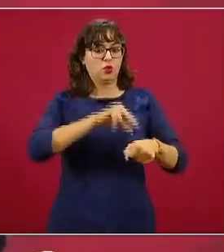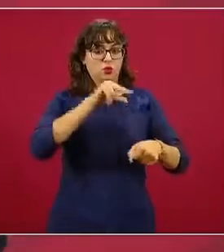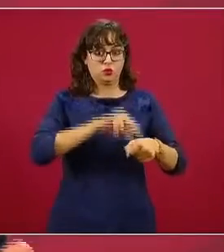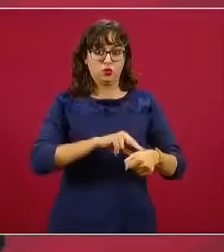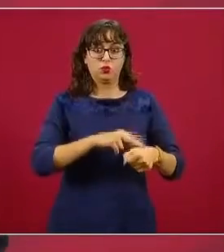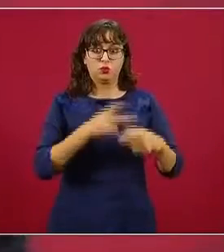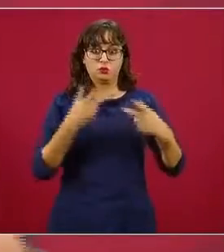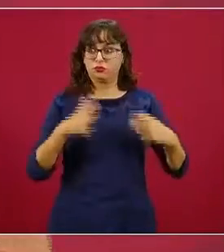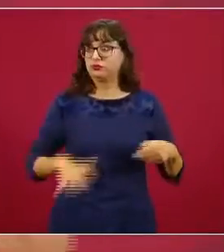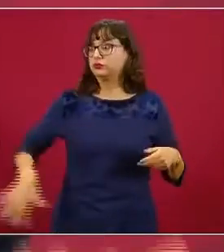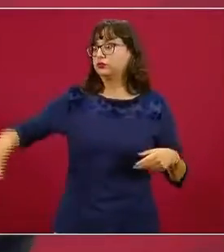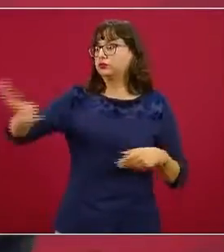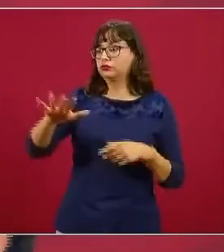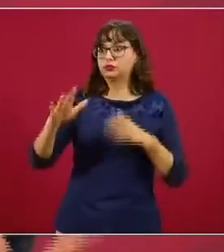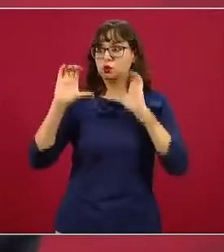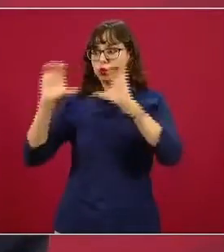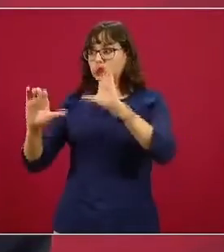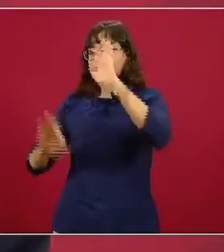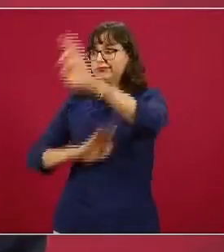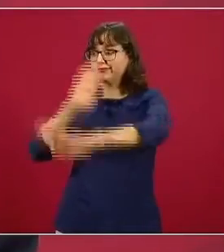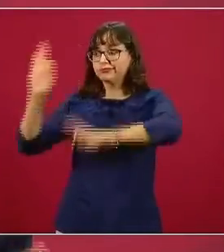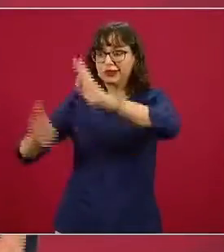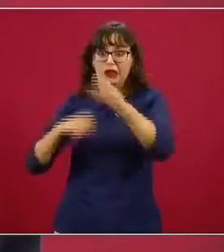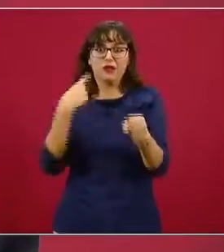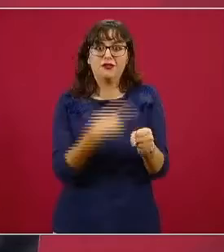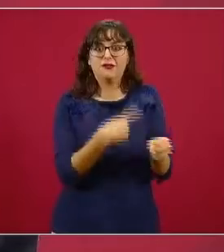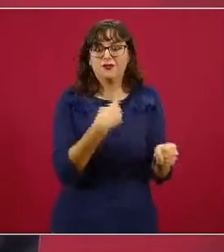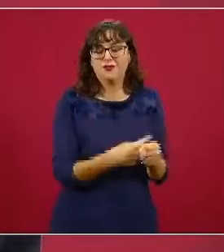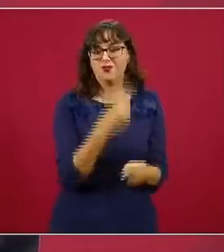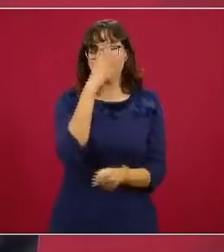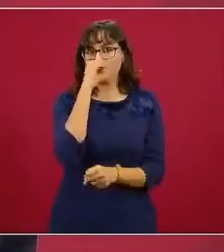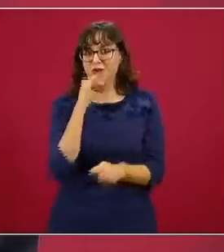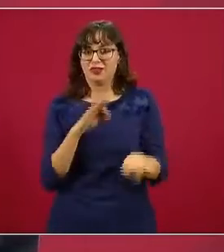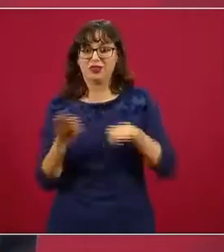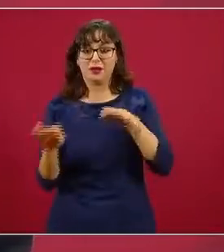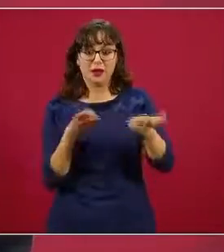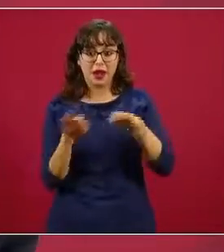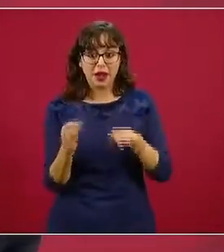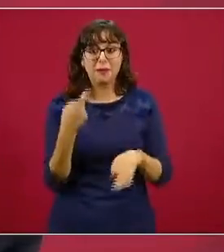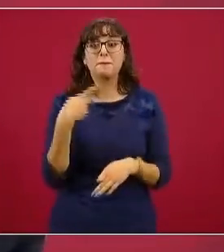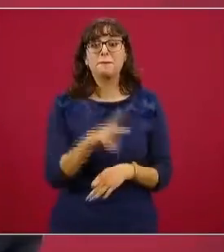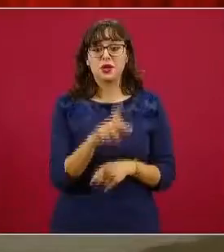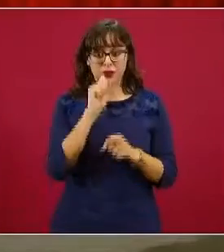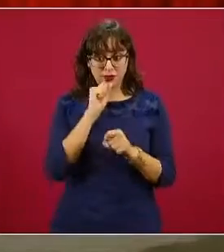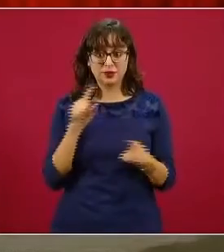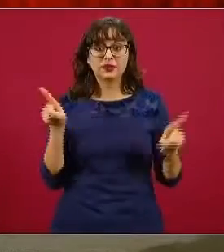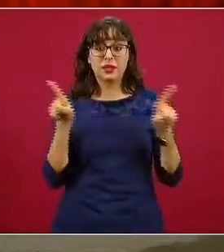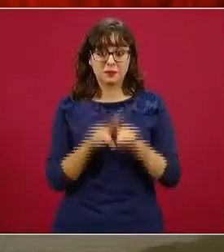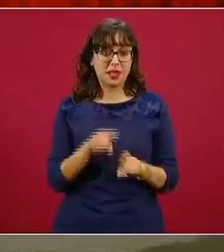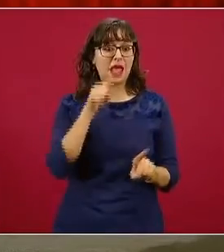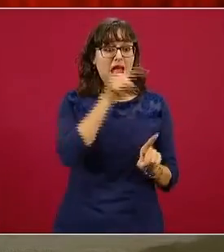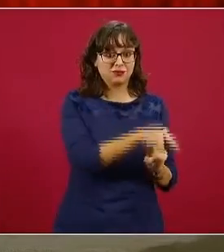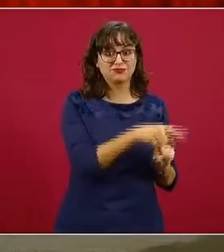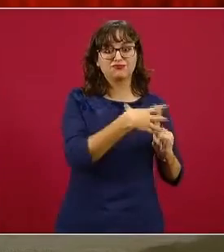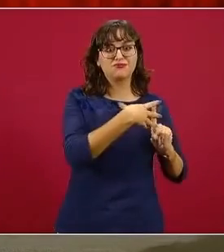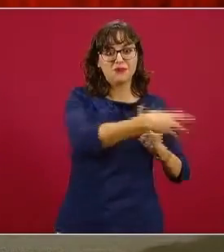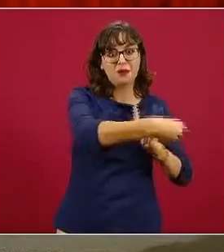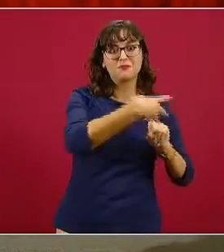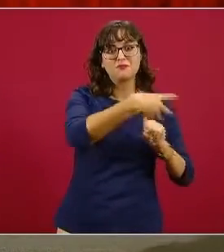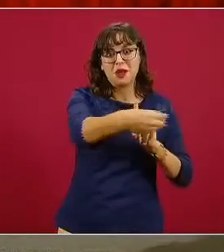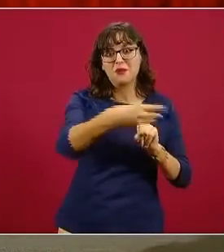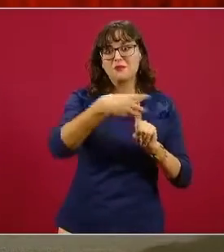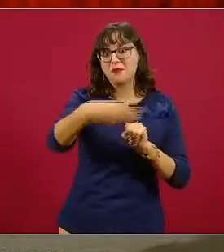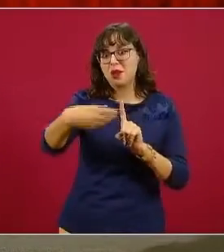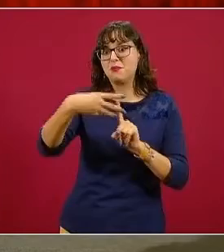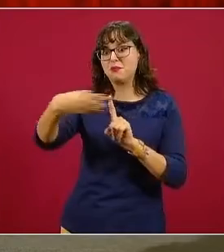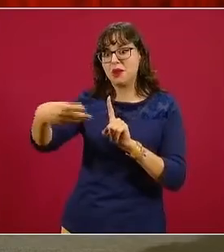es de interés público que siga funcionando, que no enferme, pero además porque puede ser un vector, puede ser un transmisor